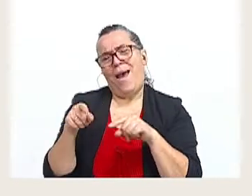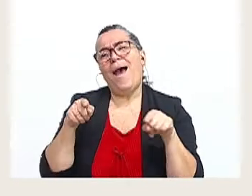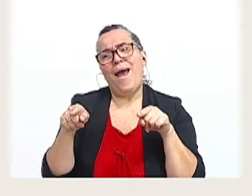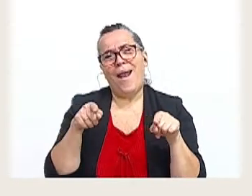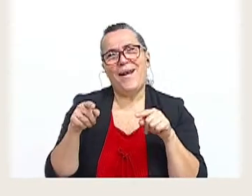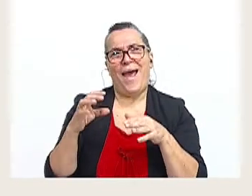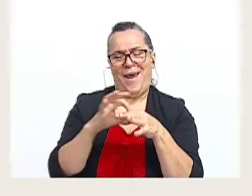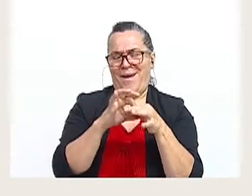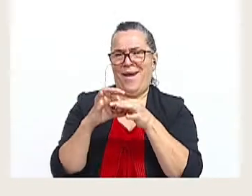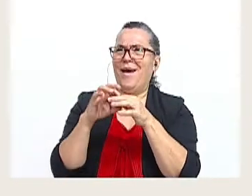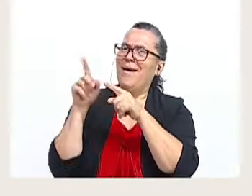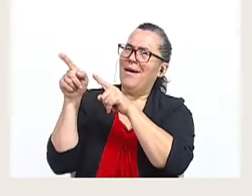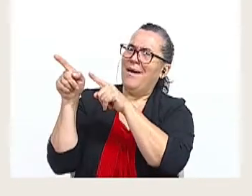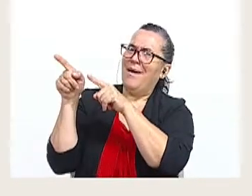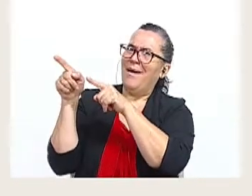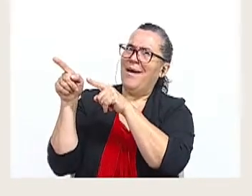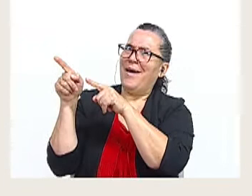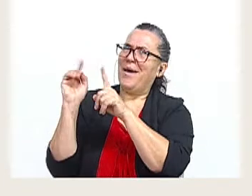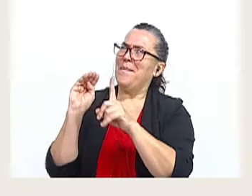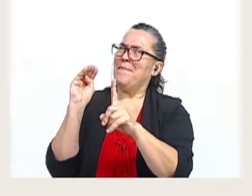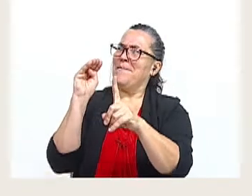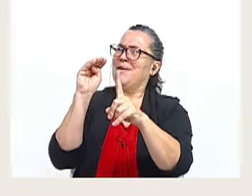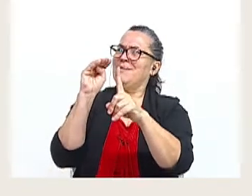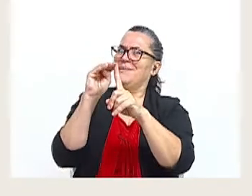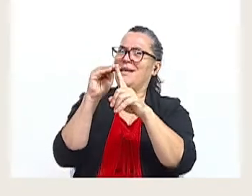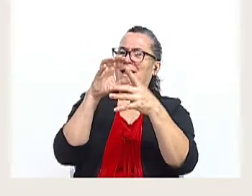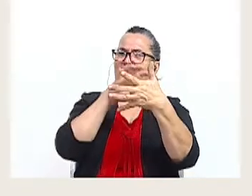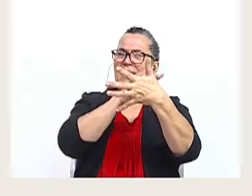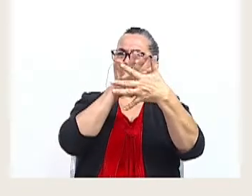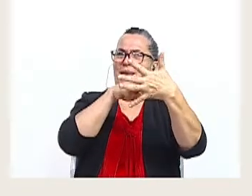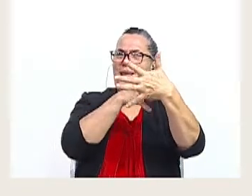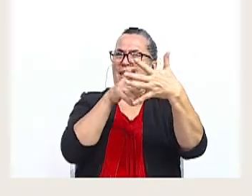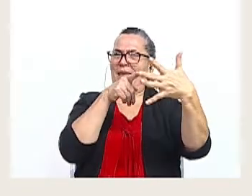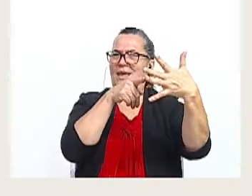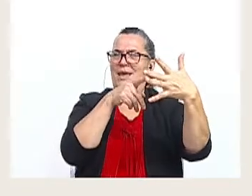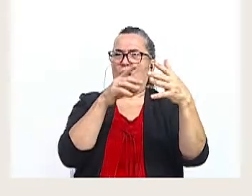¿Se relaciona el mensaje, el texto, con el dibujo?